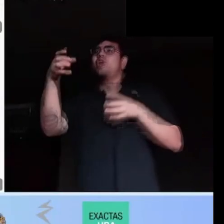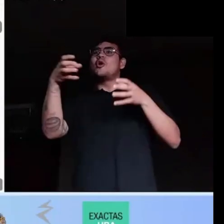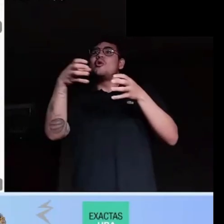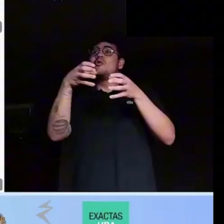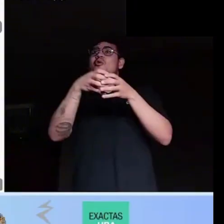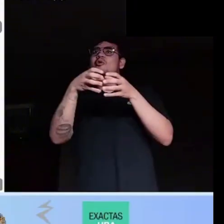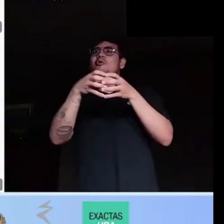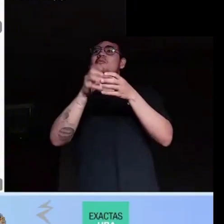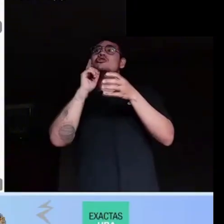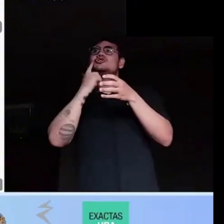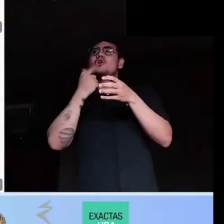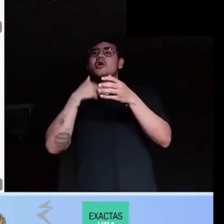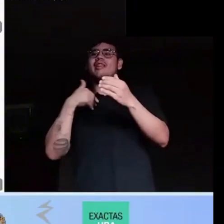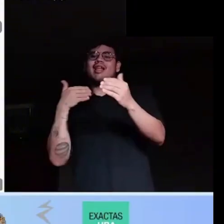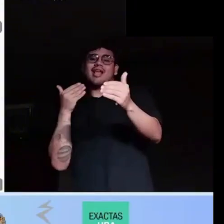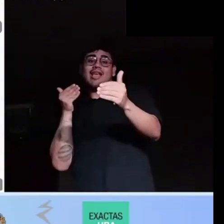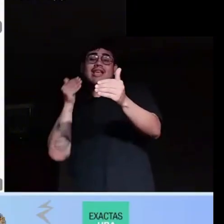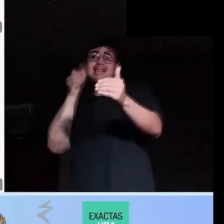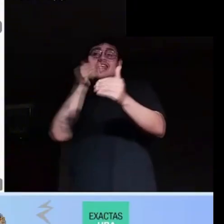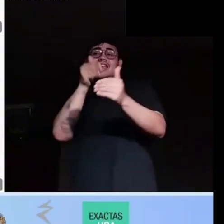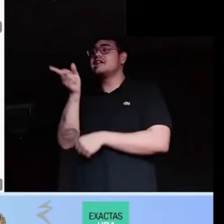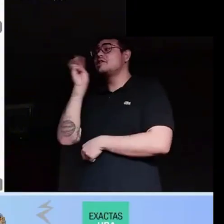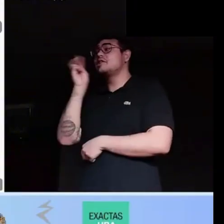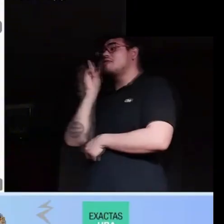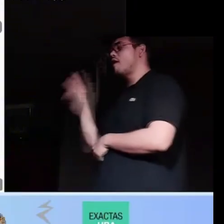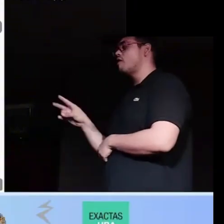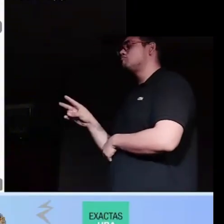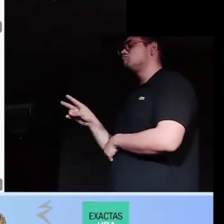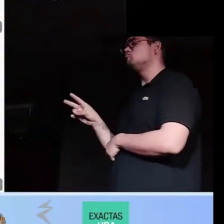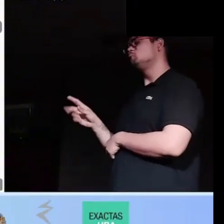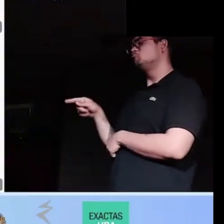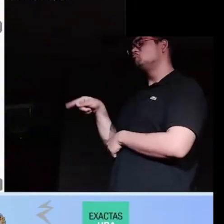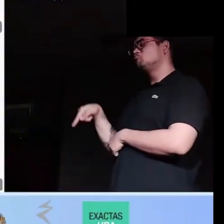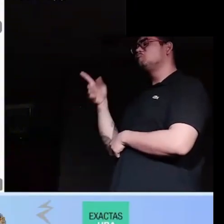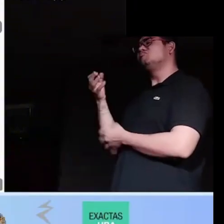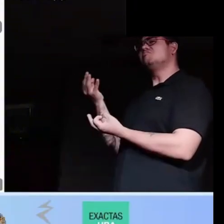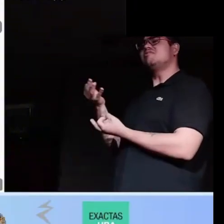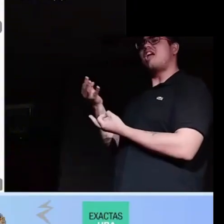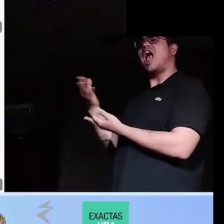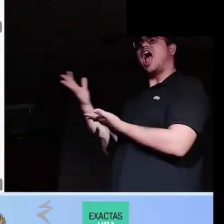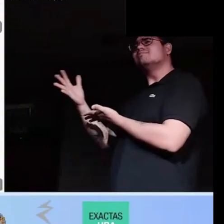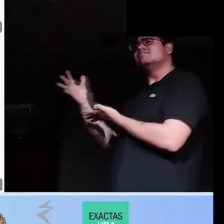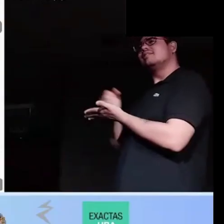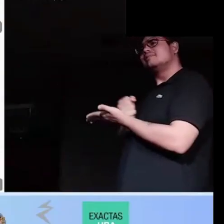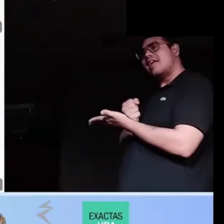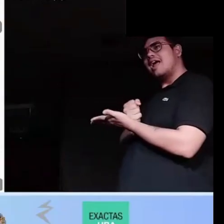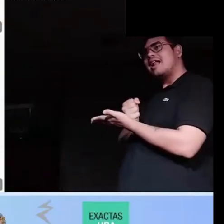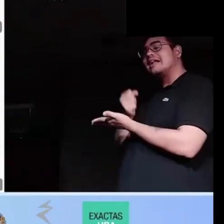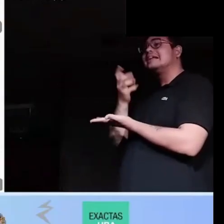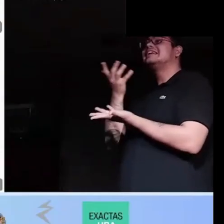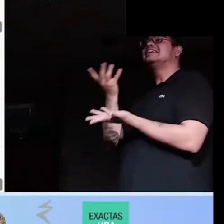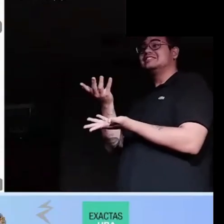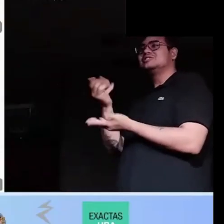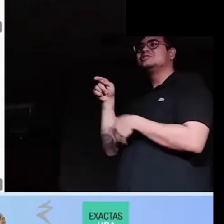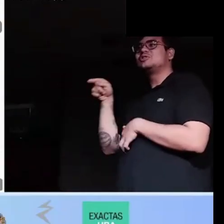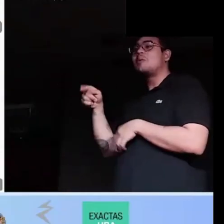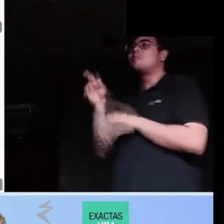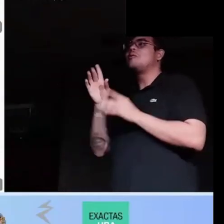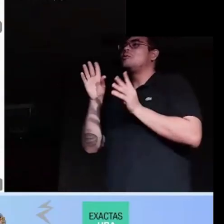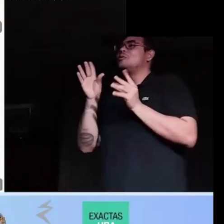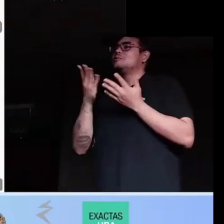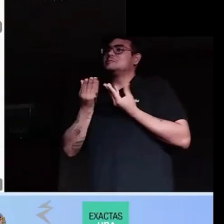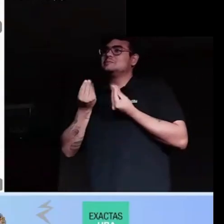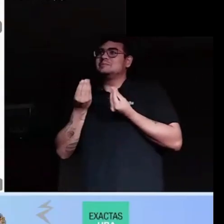quieran, digamos, que nos acepten, que nos abran la puerta. Eso para nosotros ha sido el gran logro de este año, conocernos